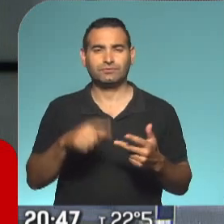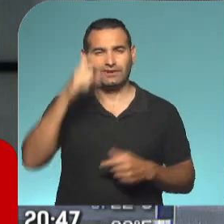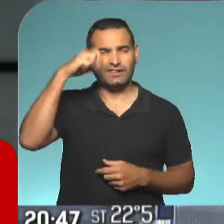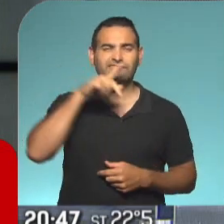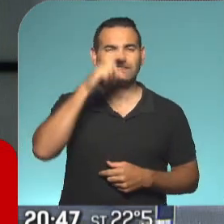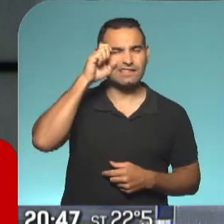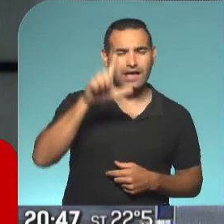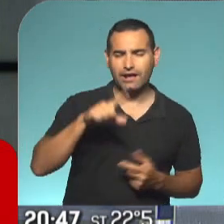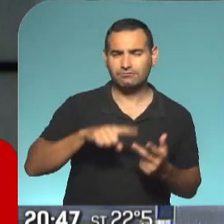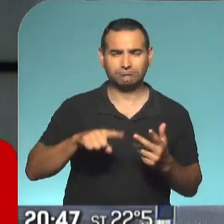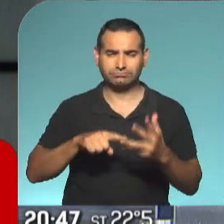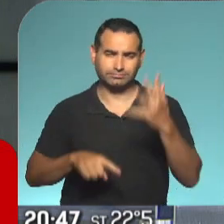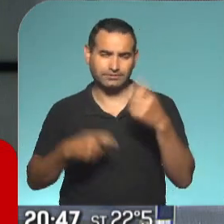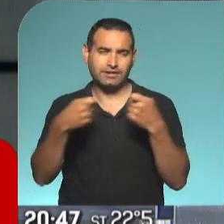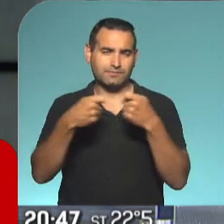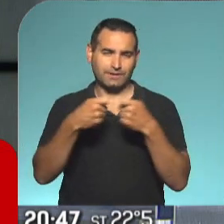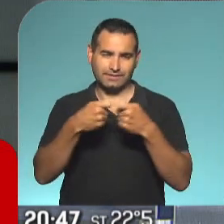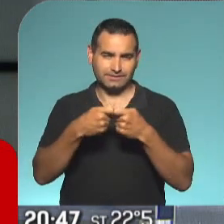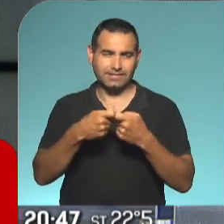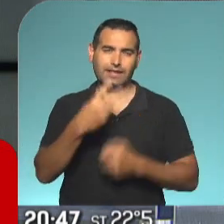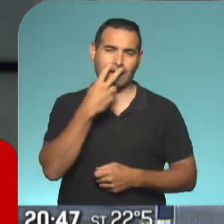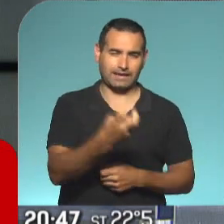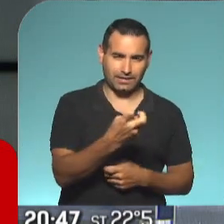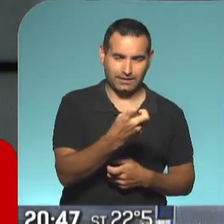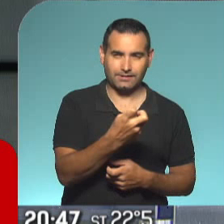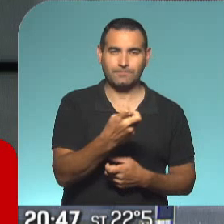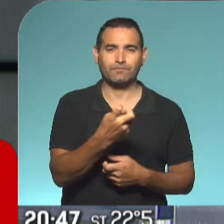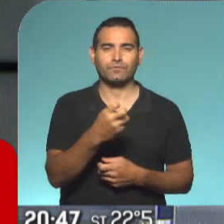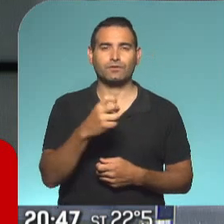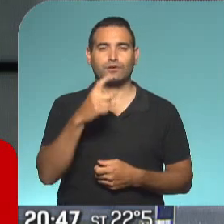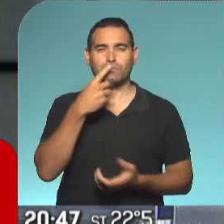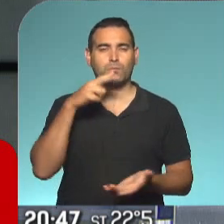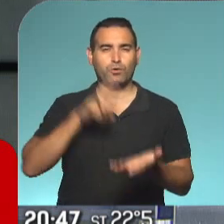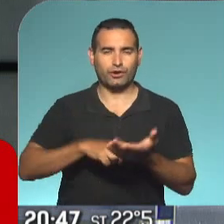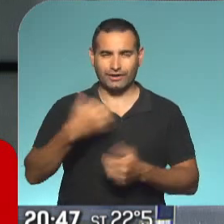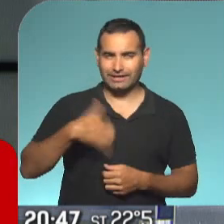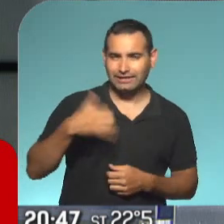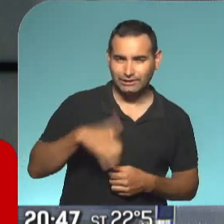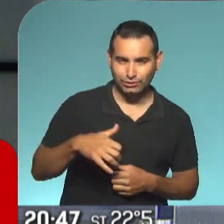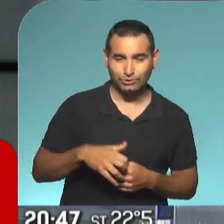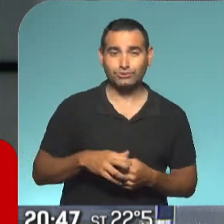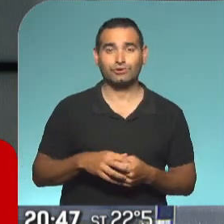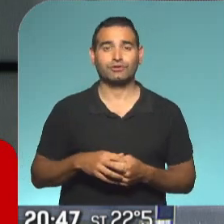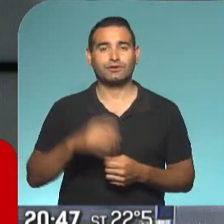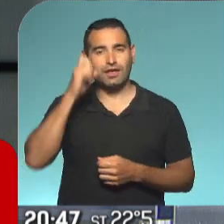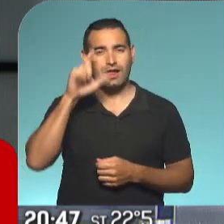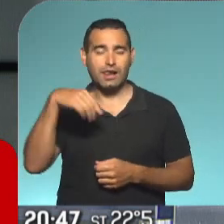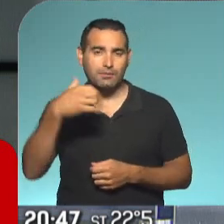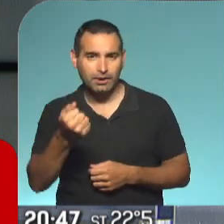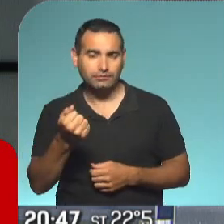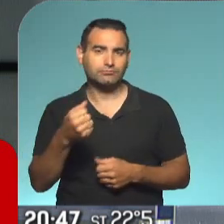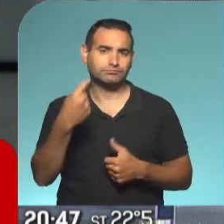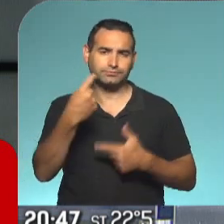Entel y todas las empresas del área energética, y el Correo Argentino, y Elma y demás,